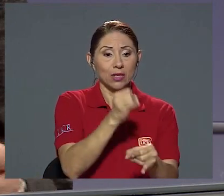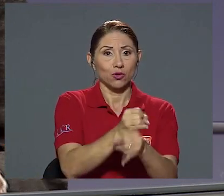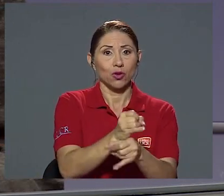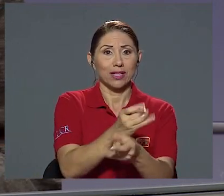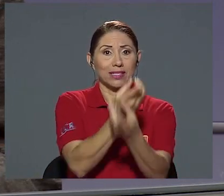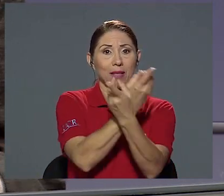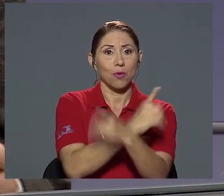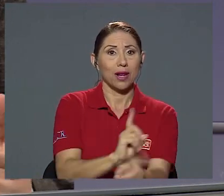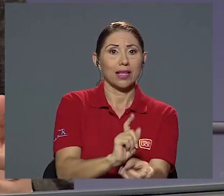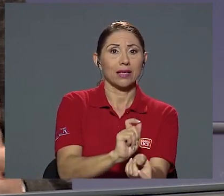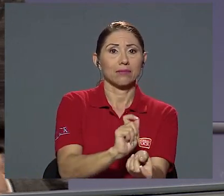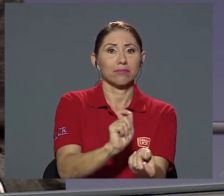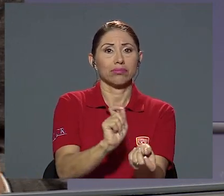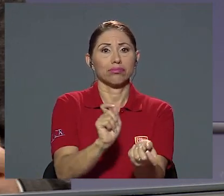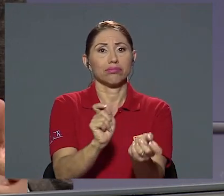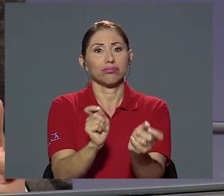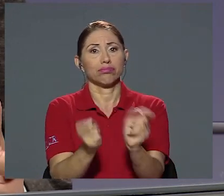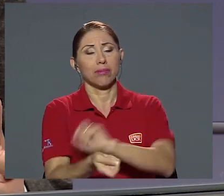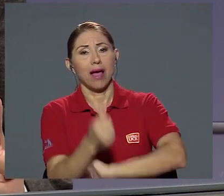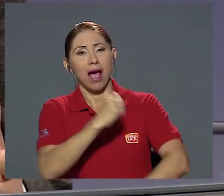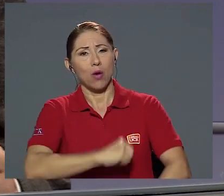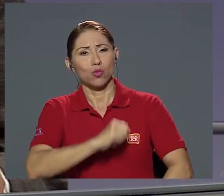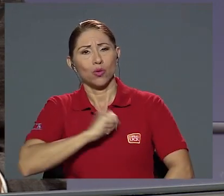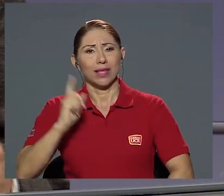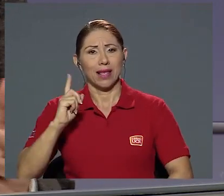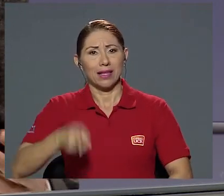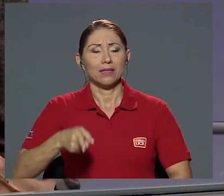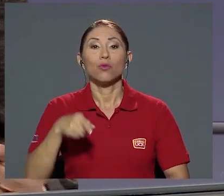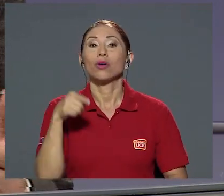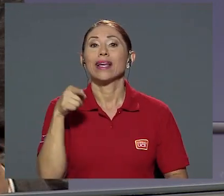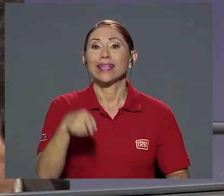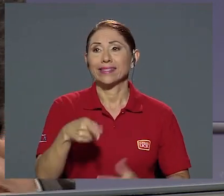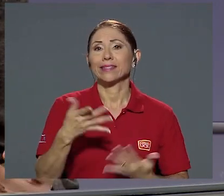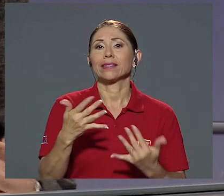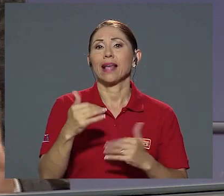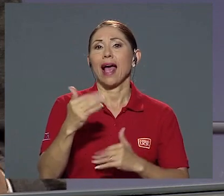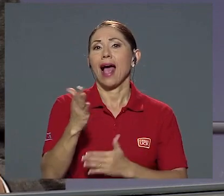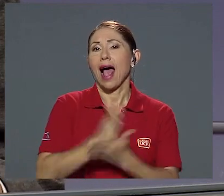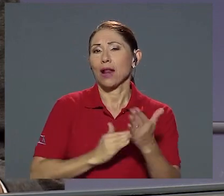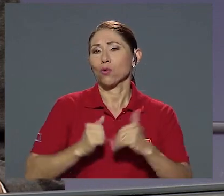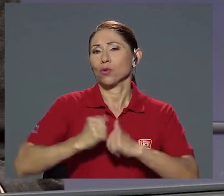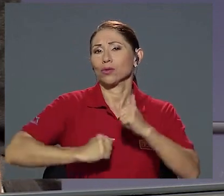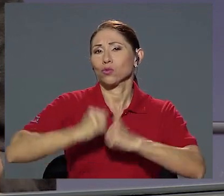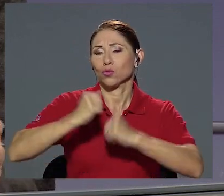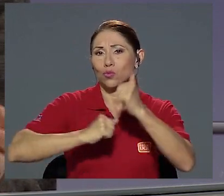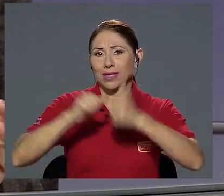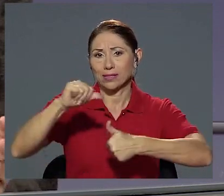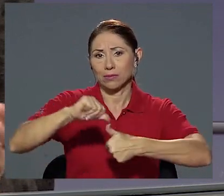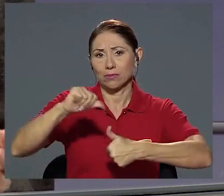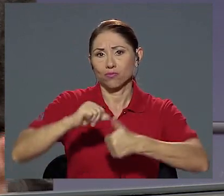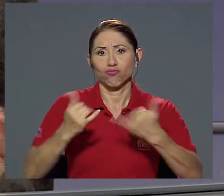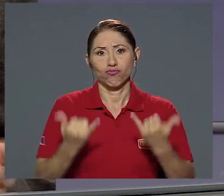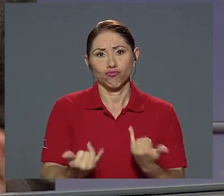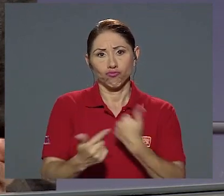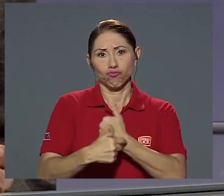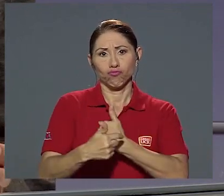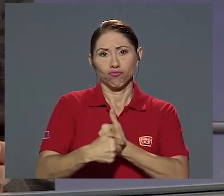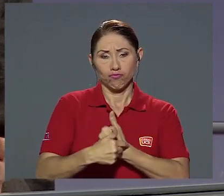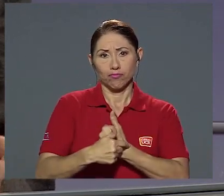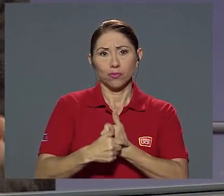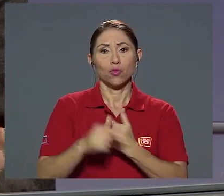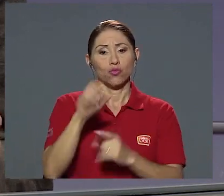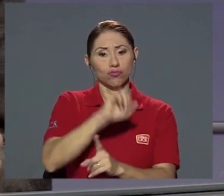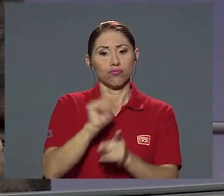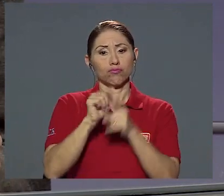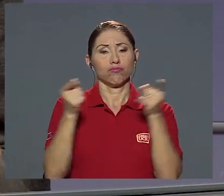instituciones democráticas al autoritarismo, bueno, son una estructura en Centroamérica de la cual estamos viviendo en este